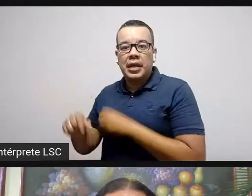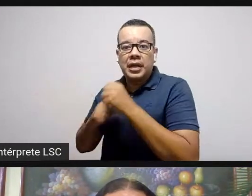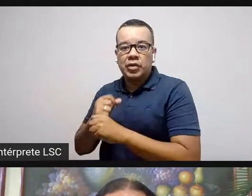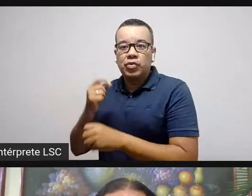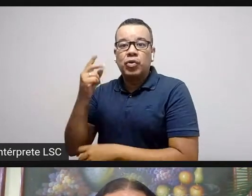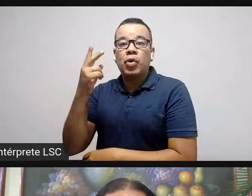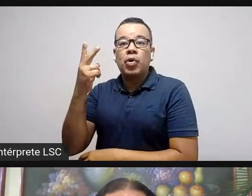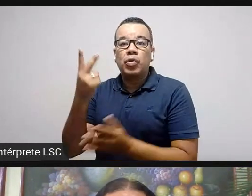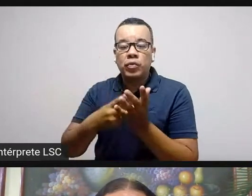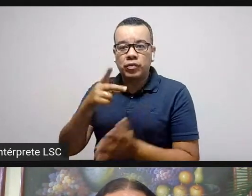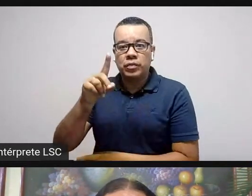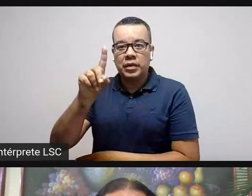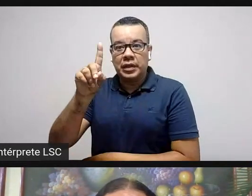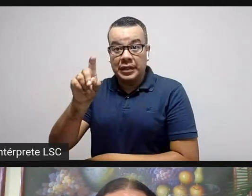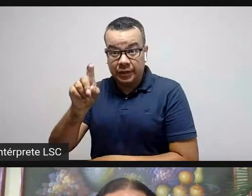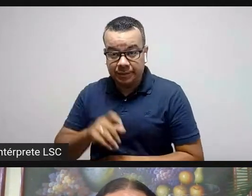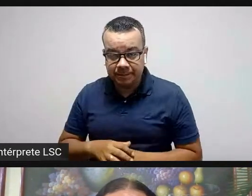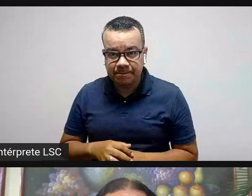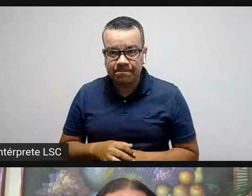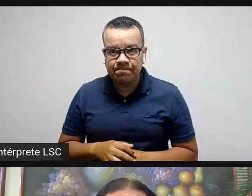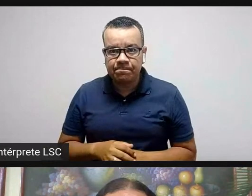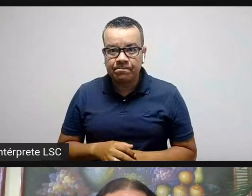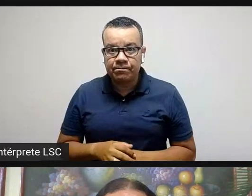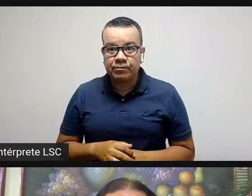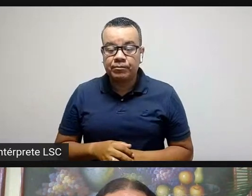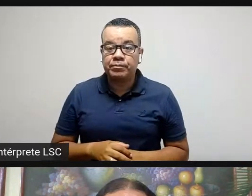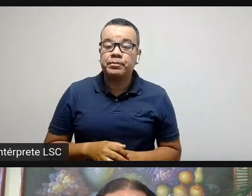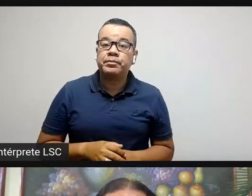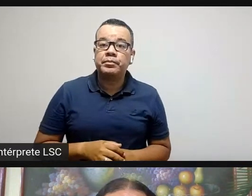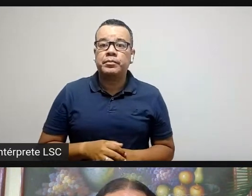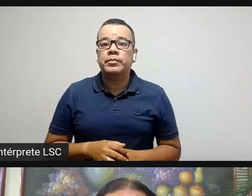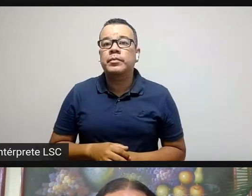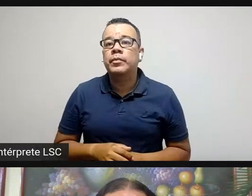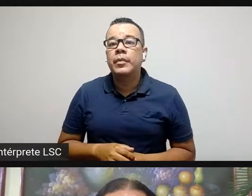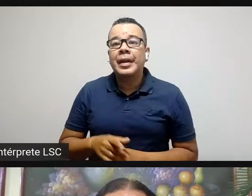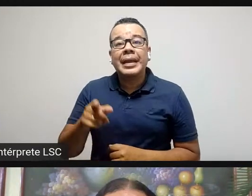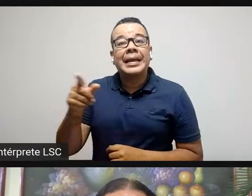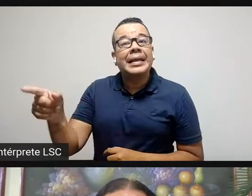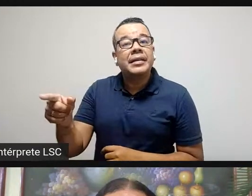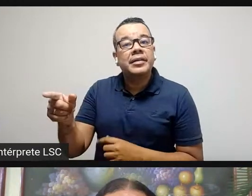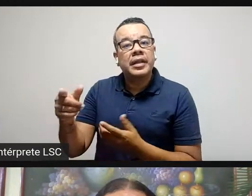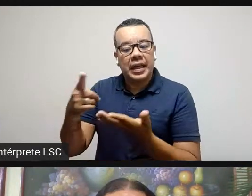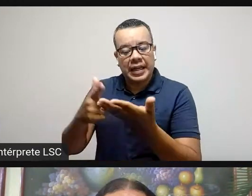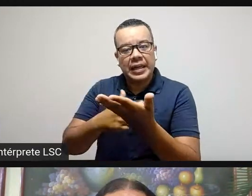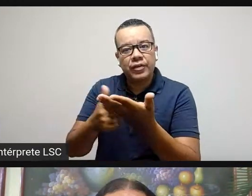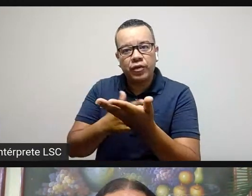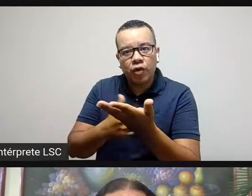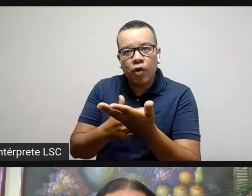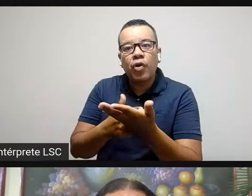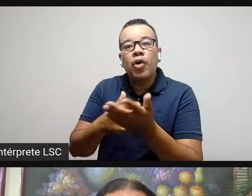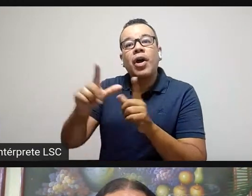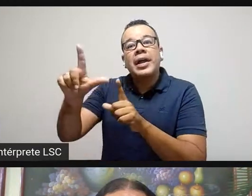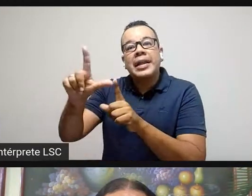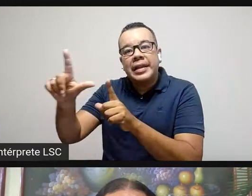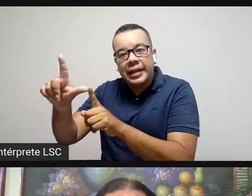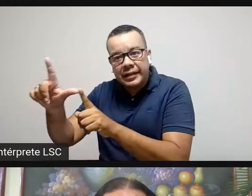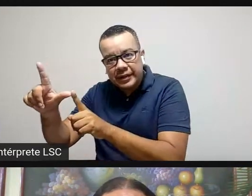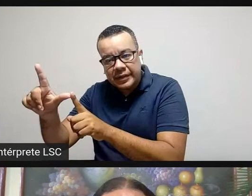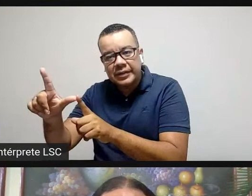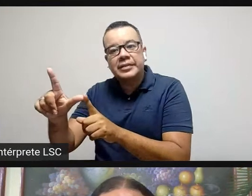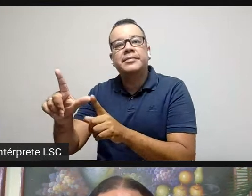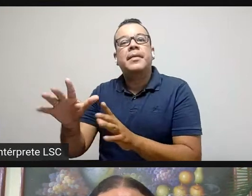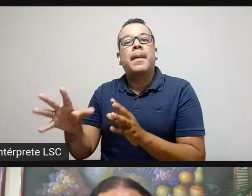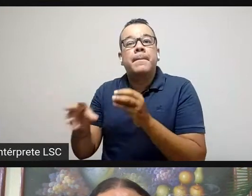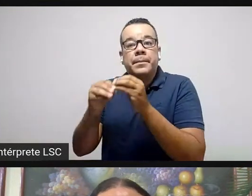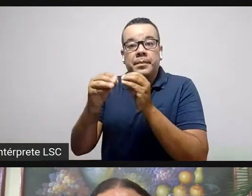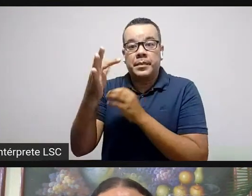Estos hacen parte de los libros del libro Letras y Trazos de Editorial Villa Gallinazo del 2008, del